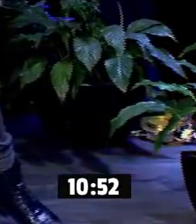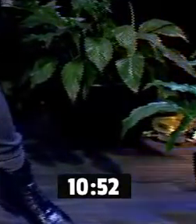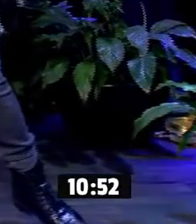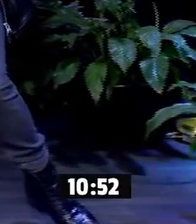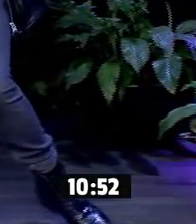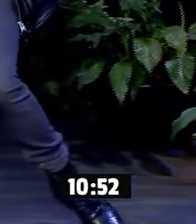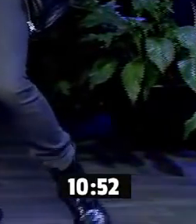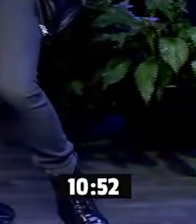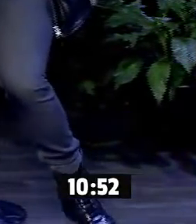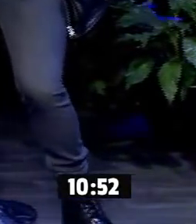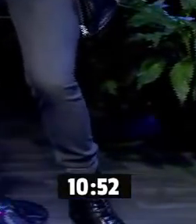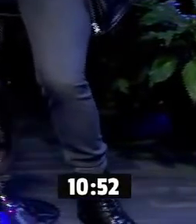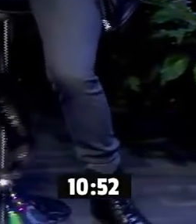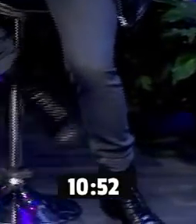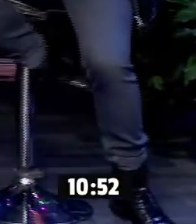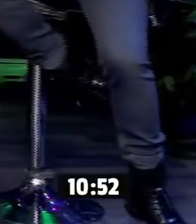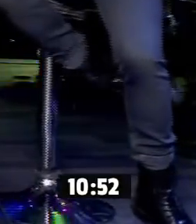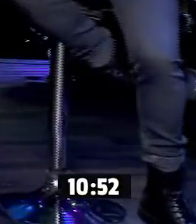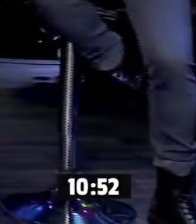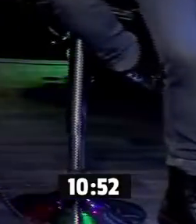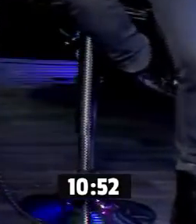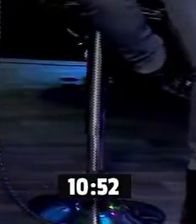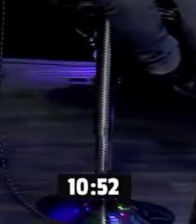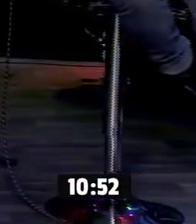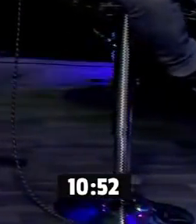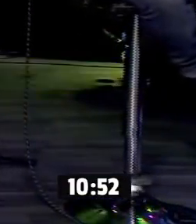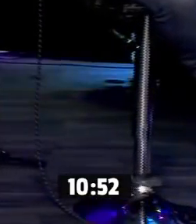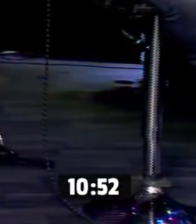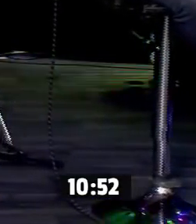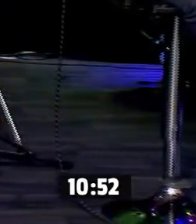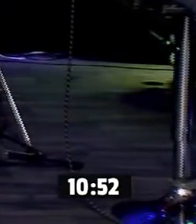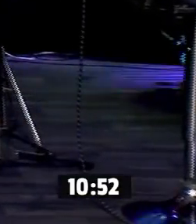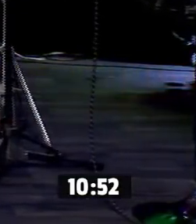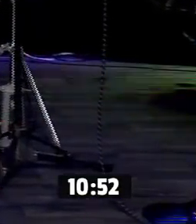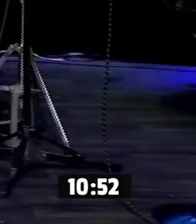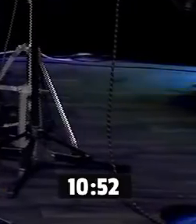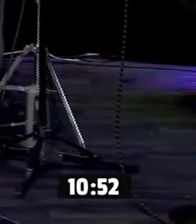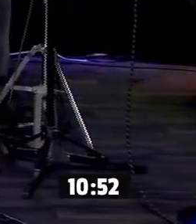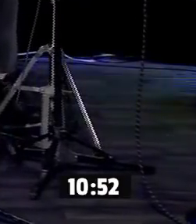lo mejor es terminar.